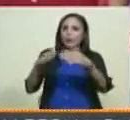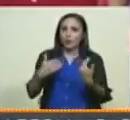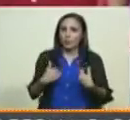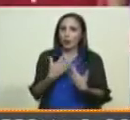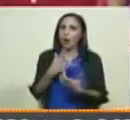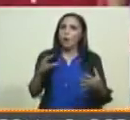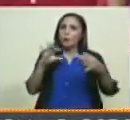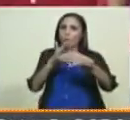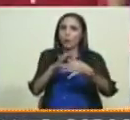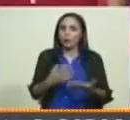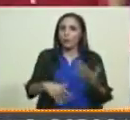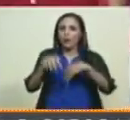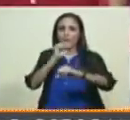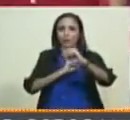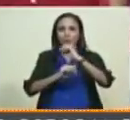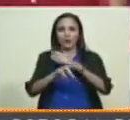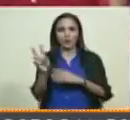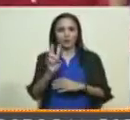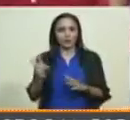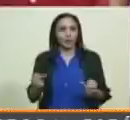en defensa de Venezuela.